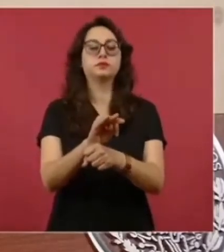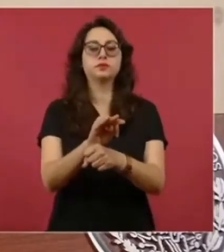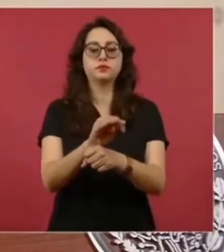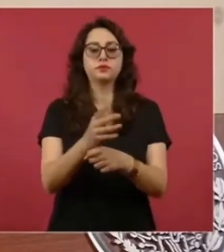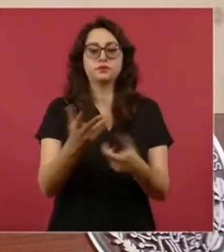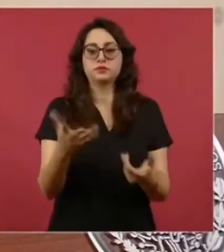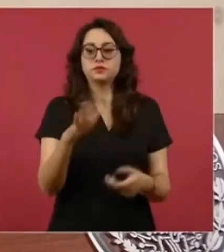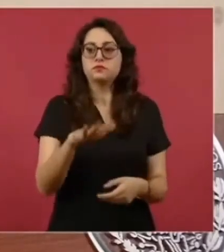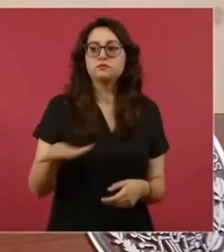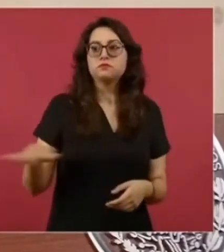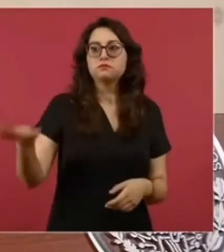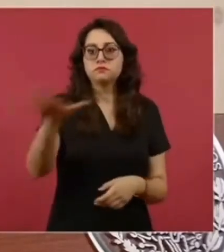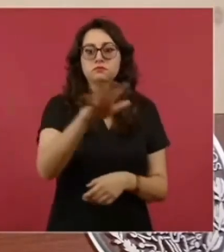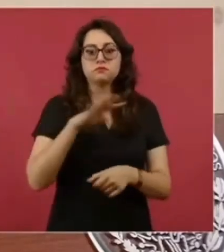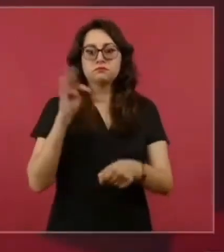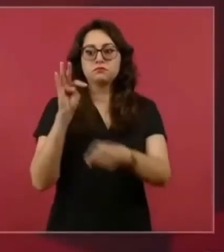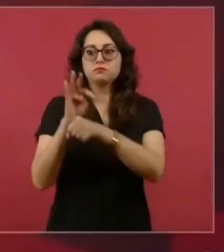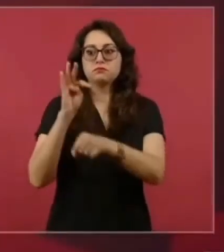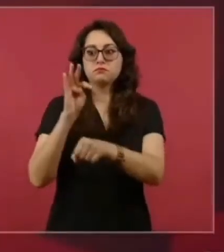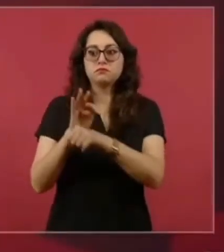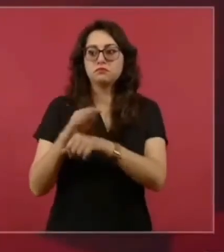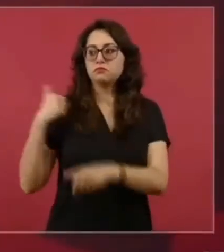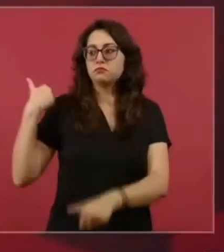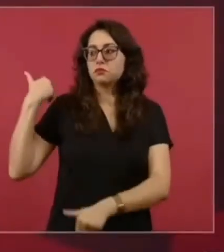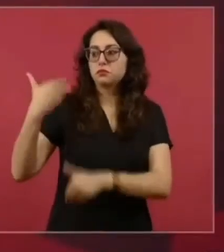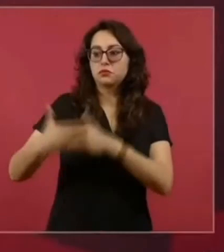a las personas.